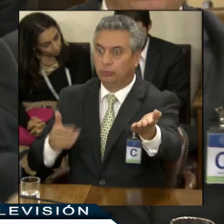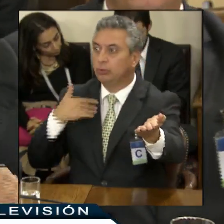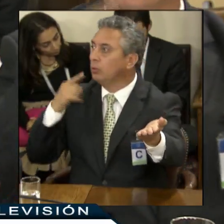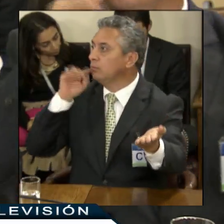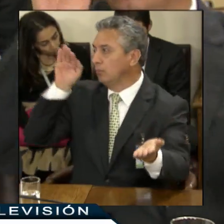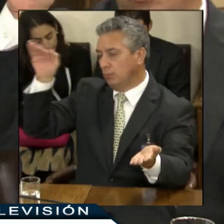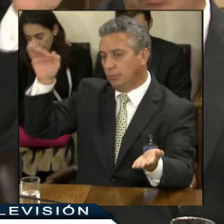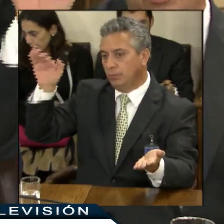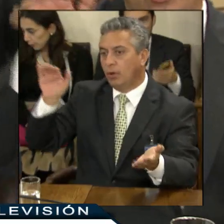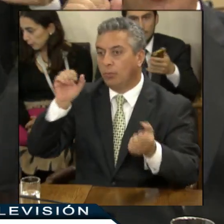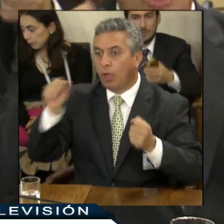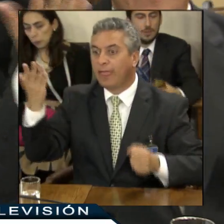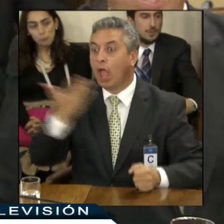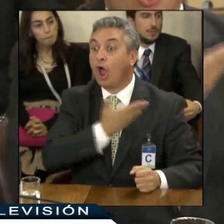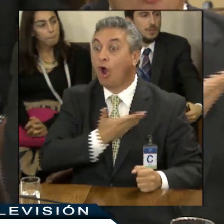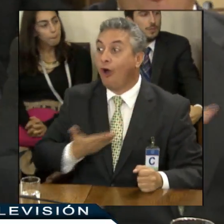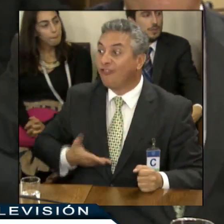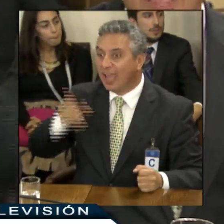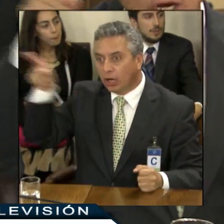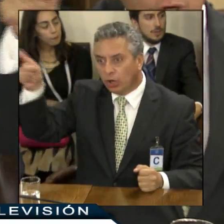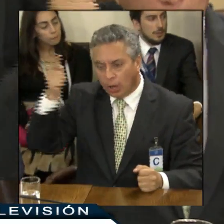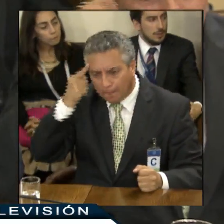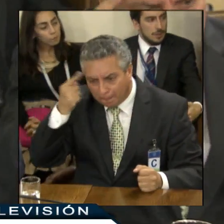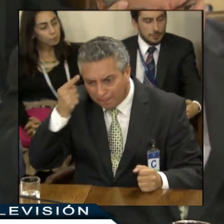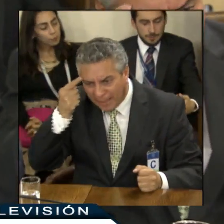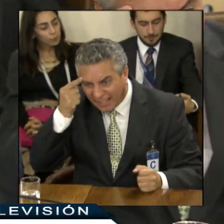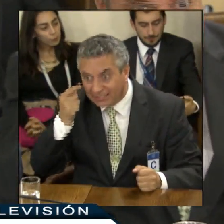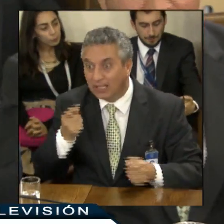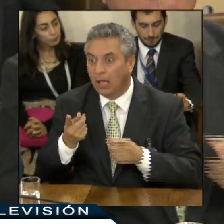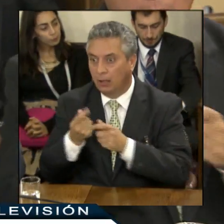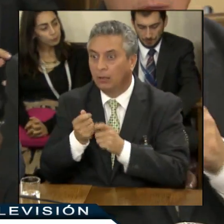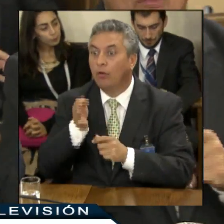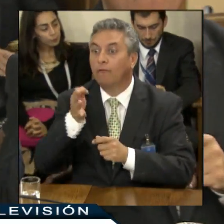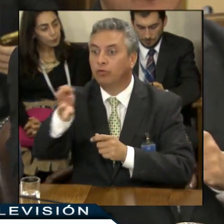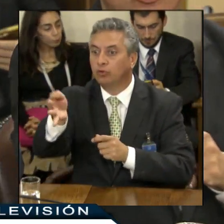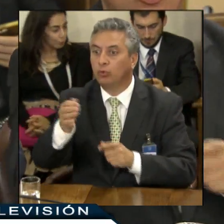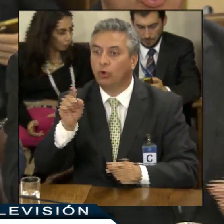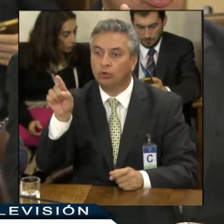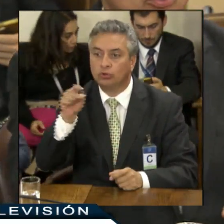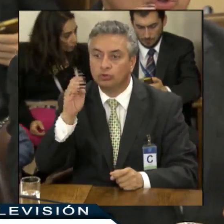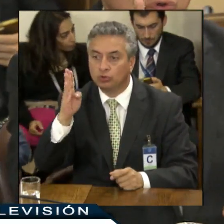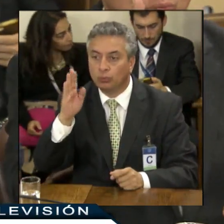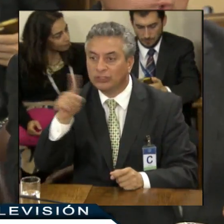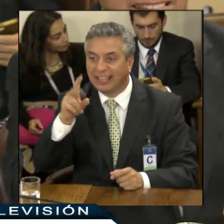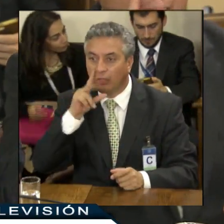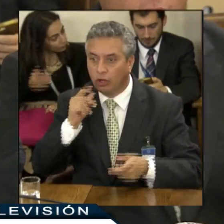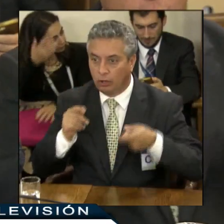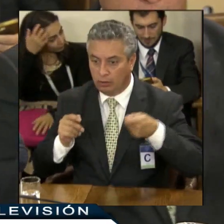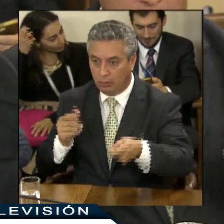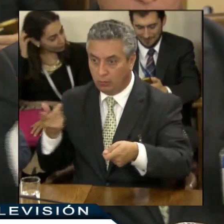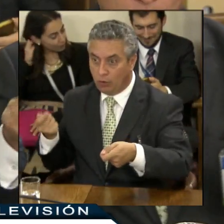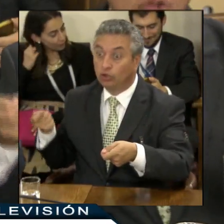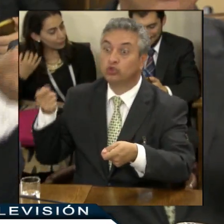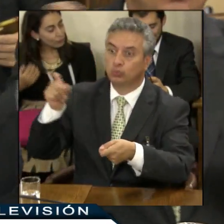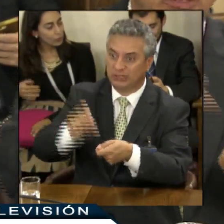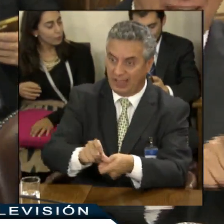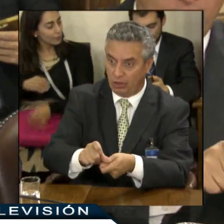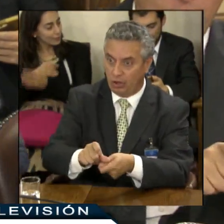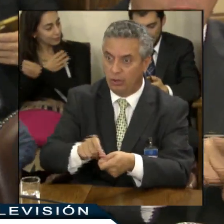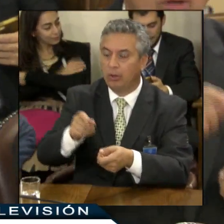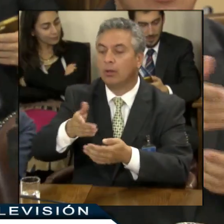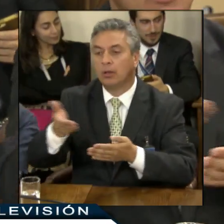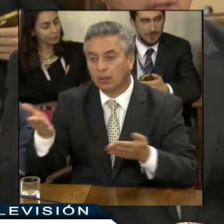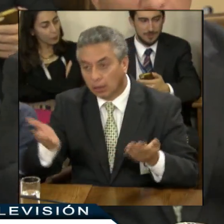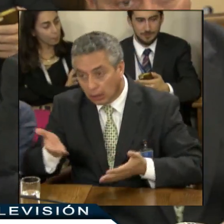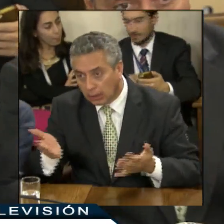de de que el gobierno piense en el futuro un subsidio eh con el